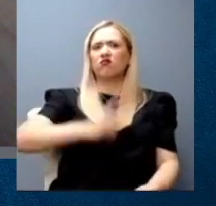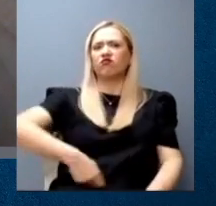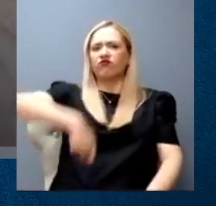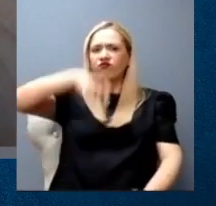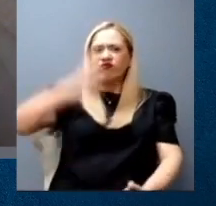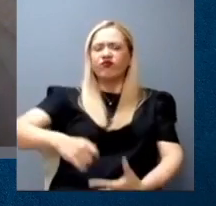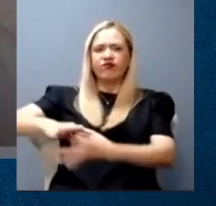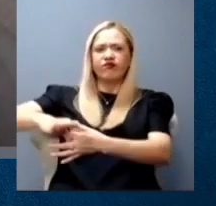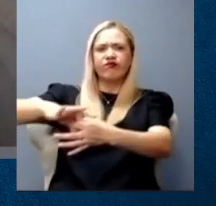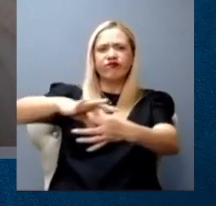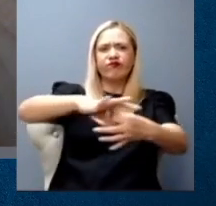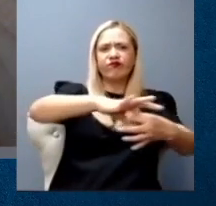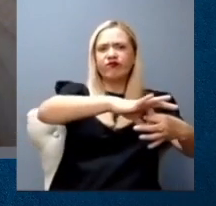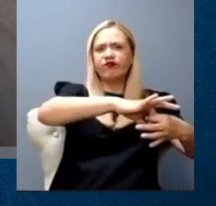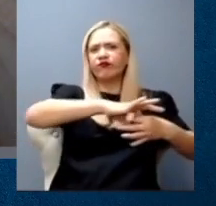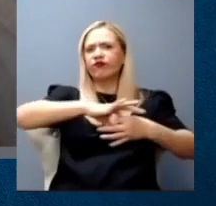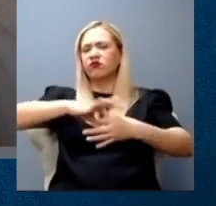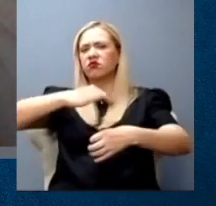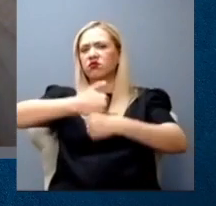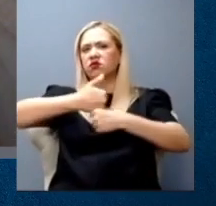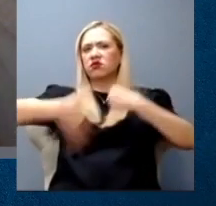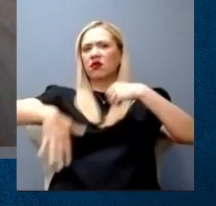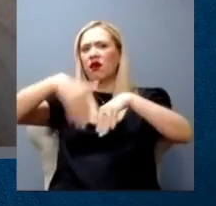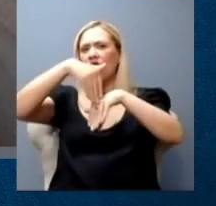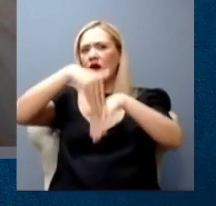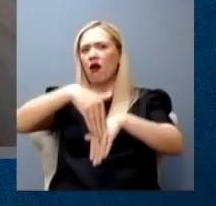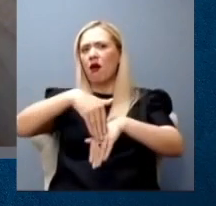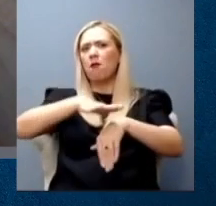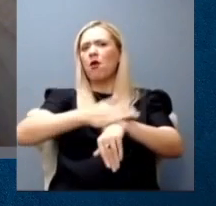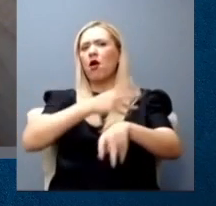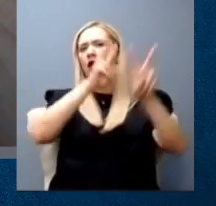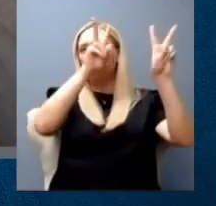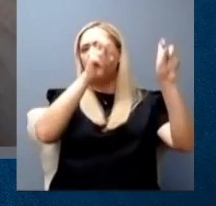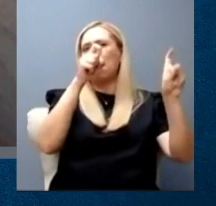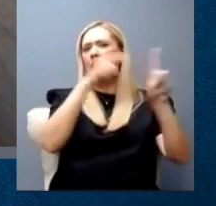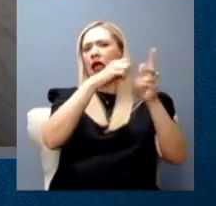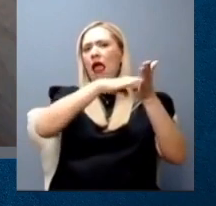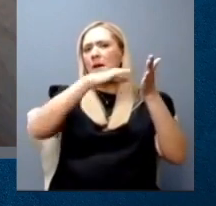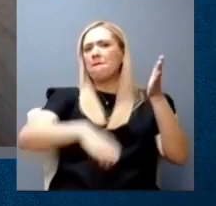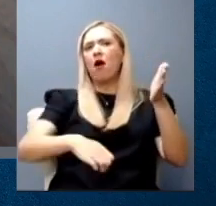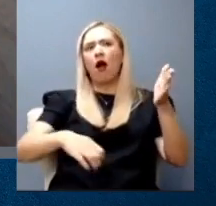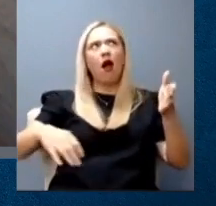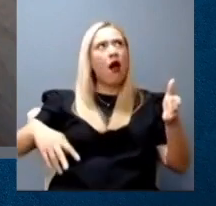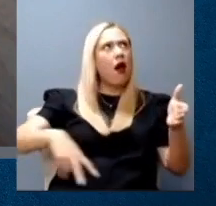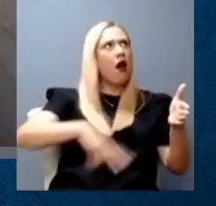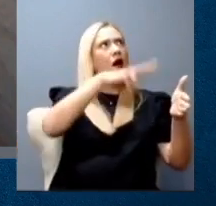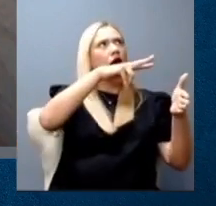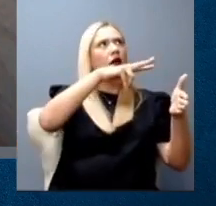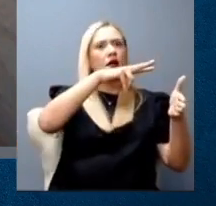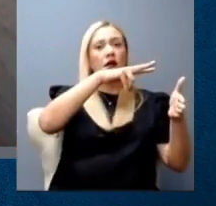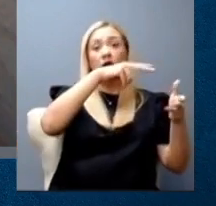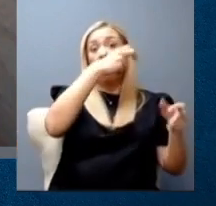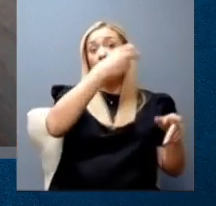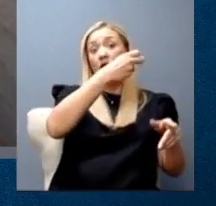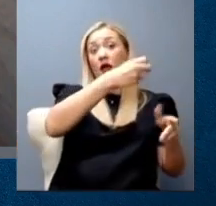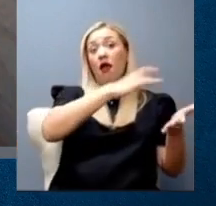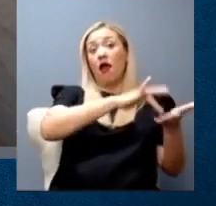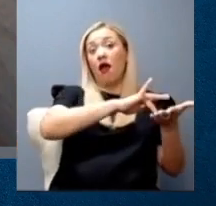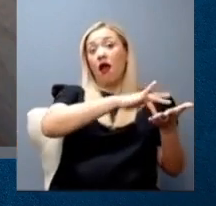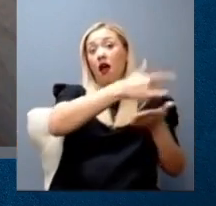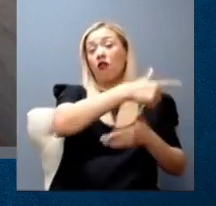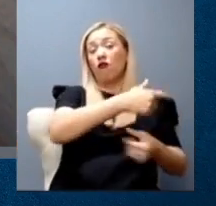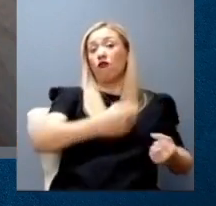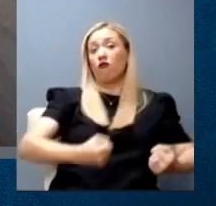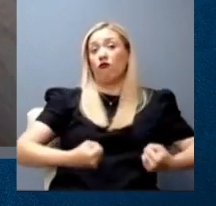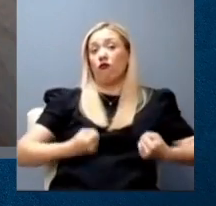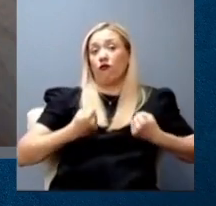ámbito interamericano se hayan dado. Entonces, de ese tamaño es la influencia, la potencia